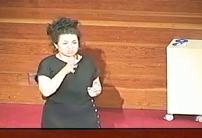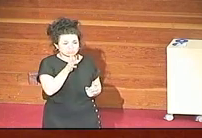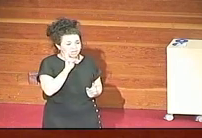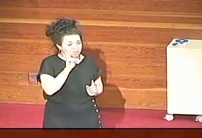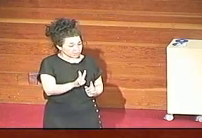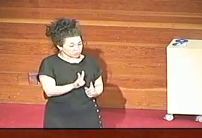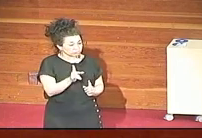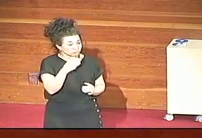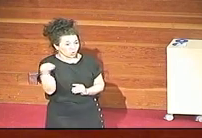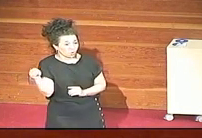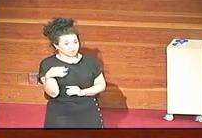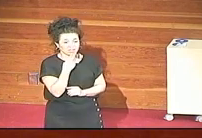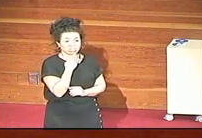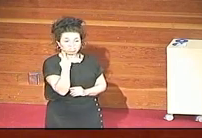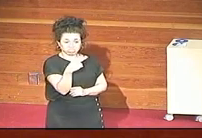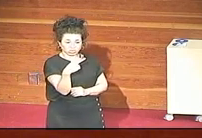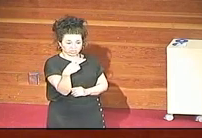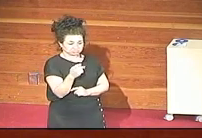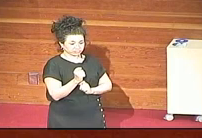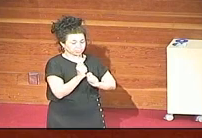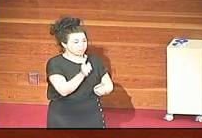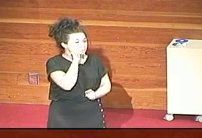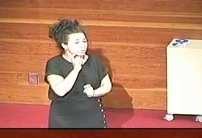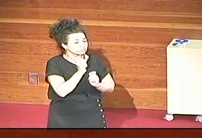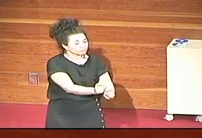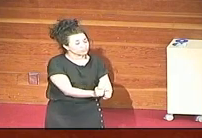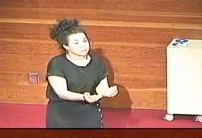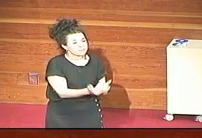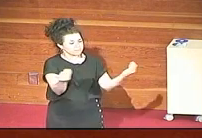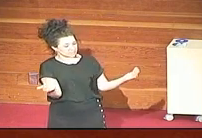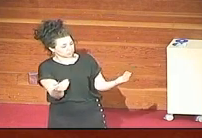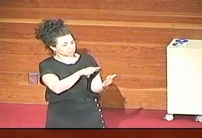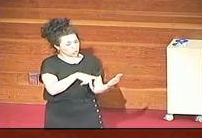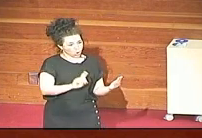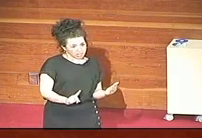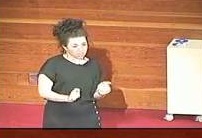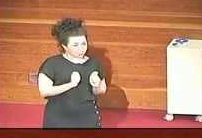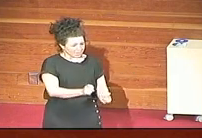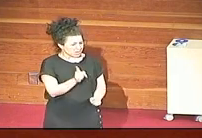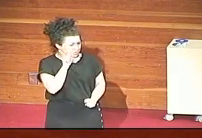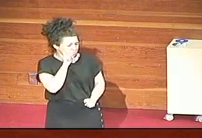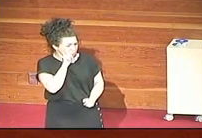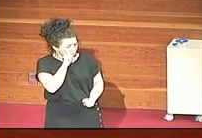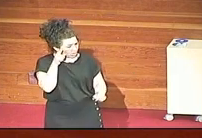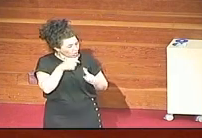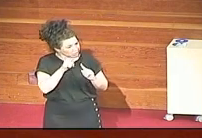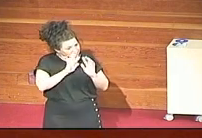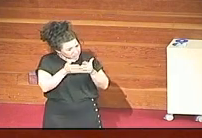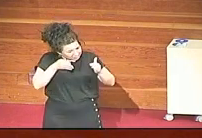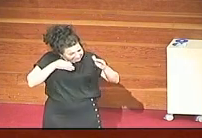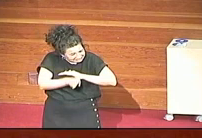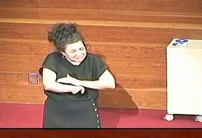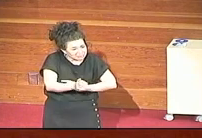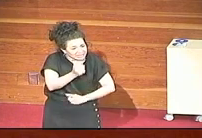móvil no son lectores de prensa y les estás dando un móvil para que entren en internet a informarse